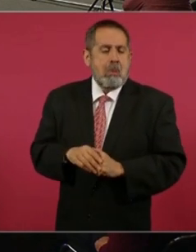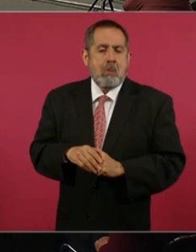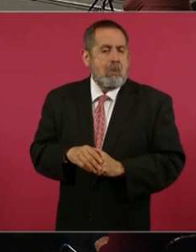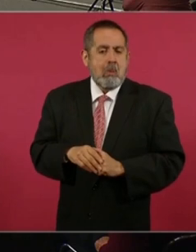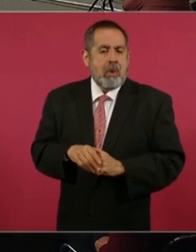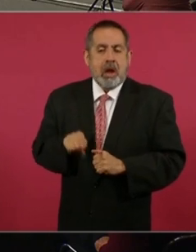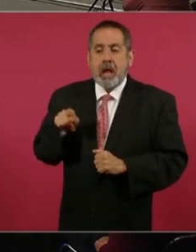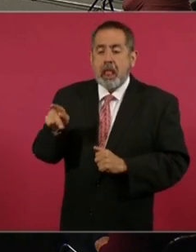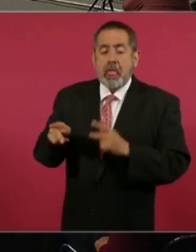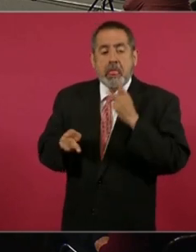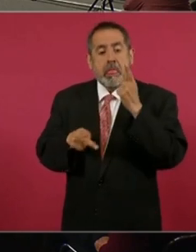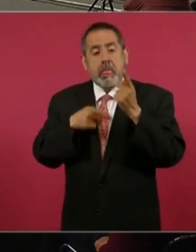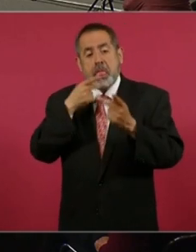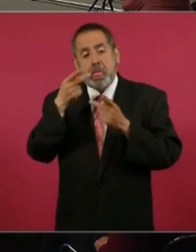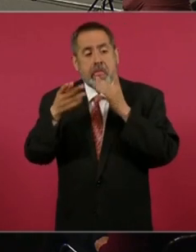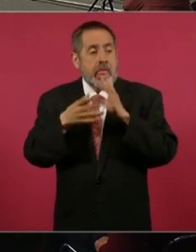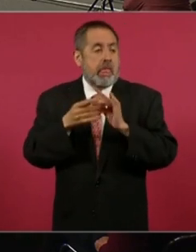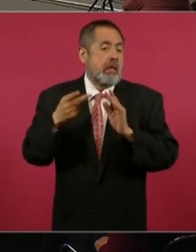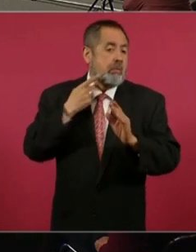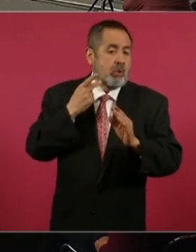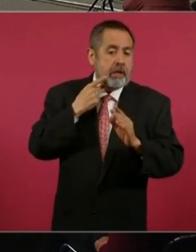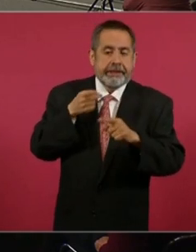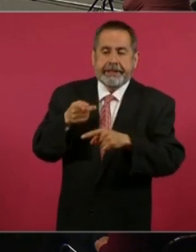cuando empieza con sus políticas